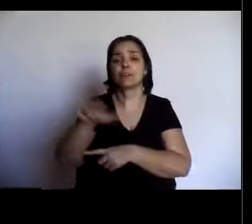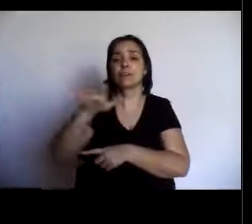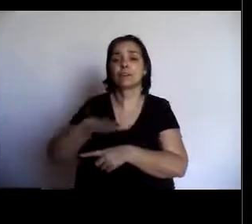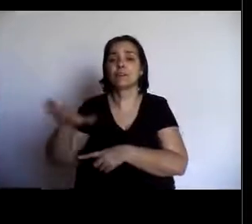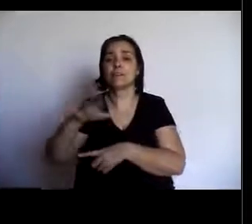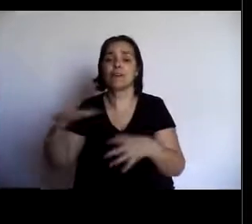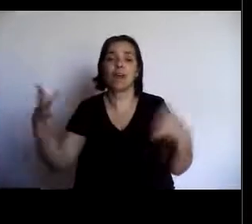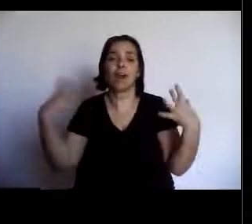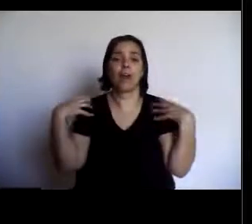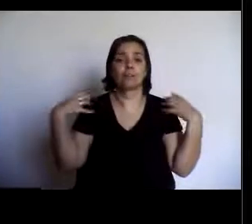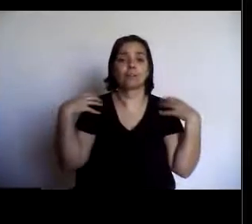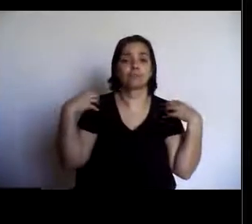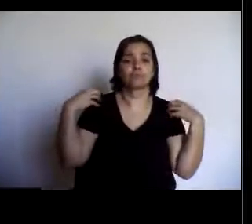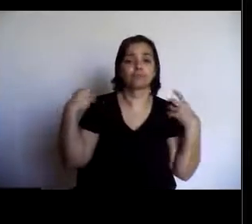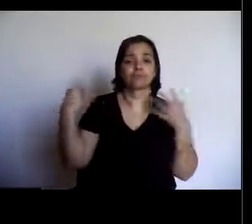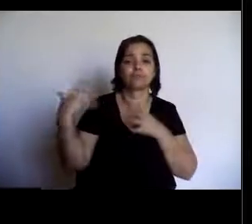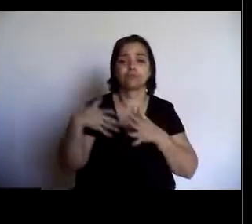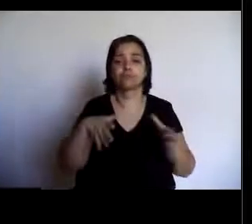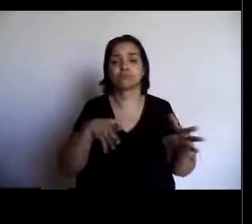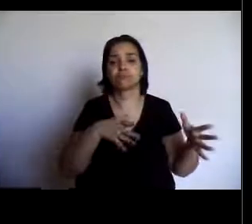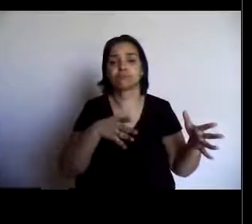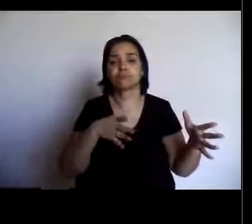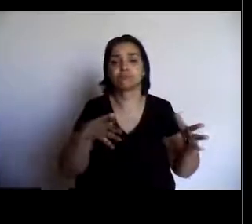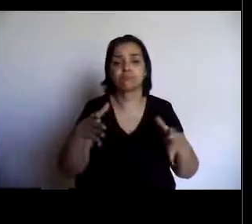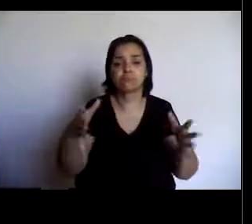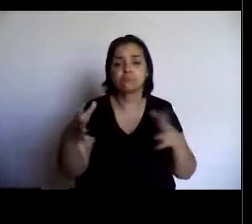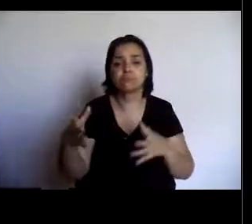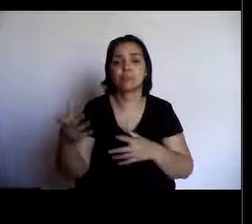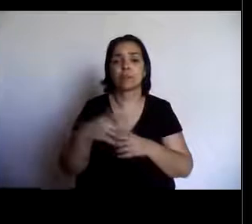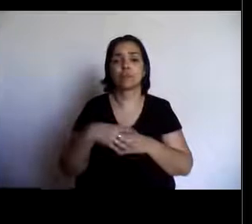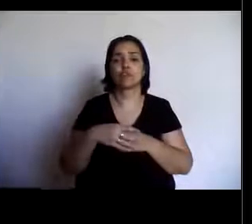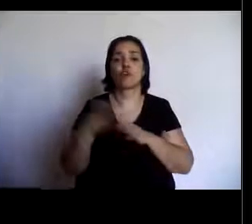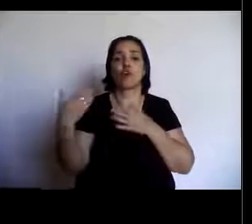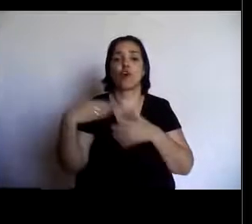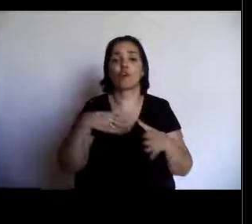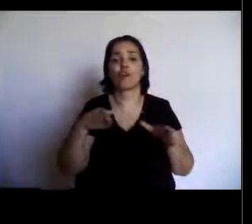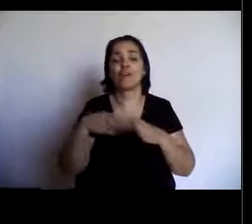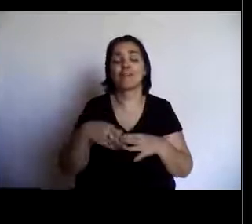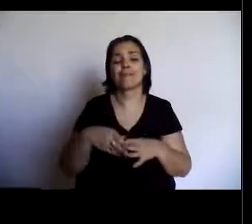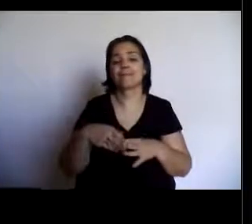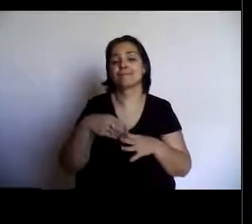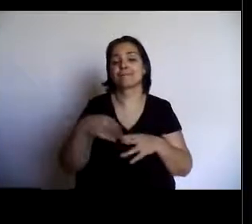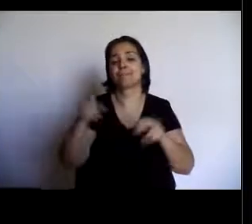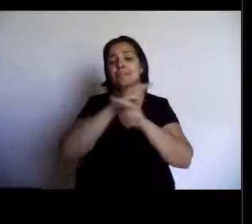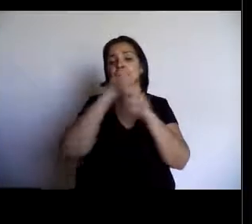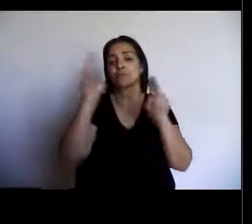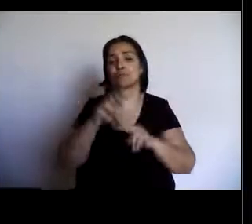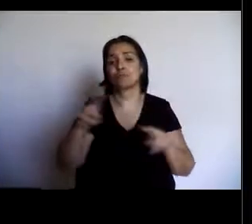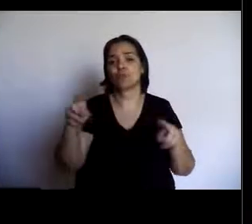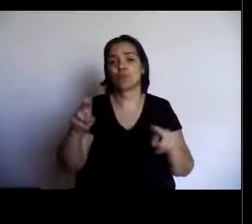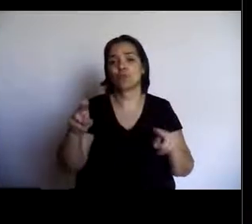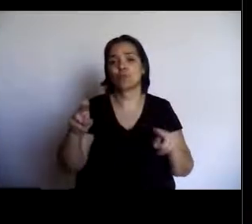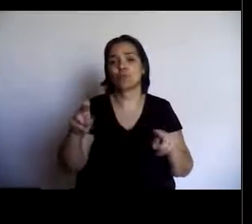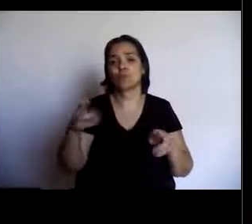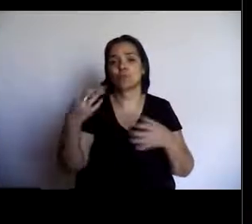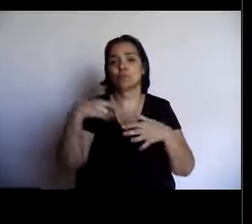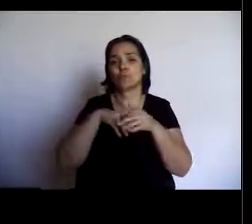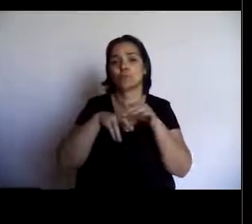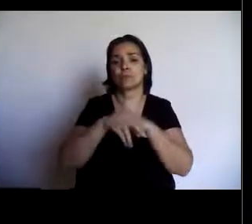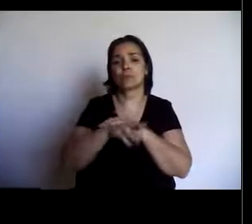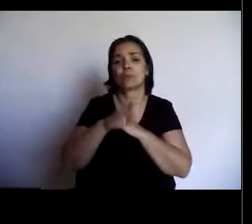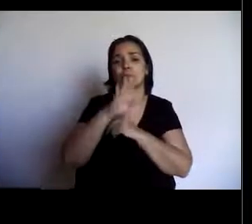Lagos, que abarcaba La Serena y La Siberia, Guadiana Internacional, en total con un volumen de recursos de 56 millones de